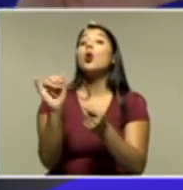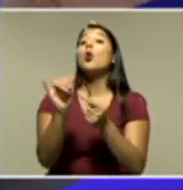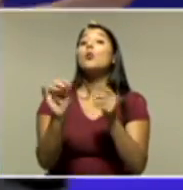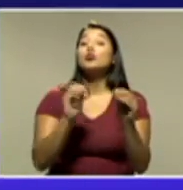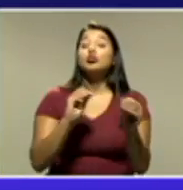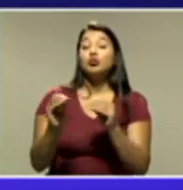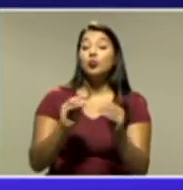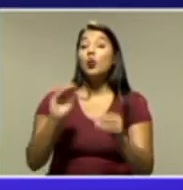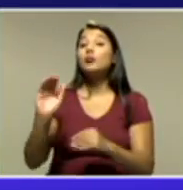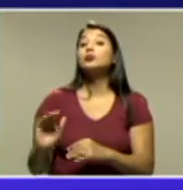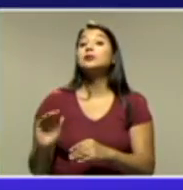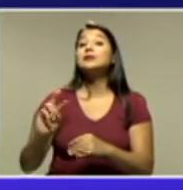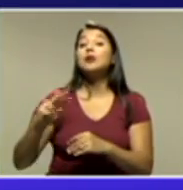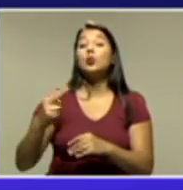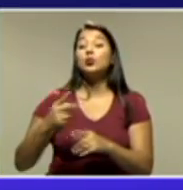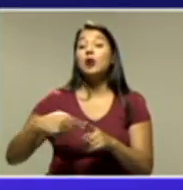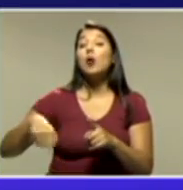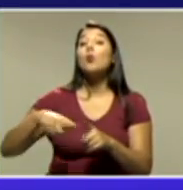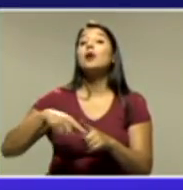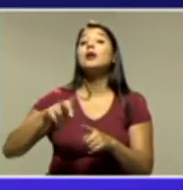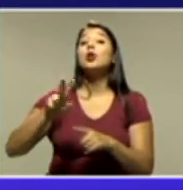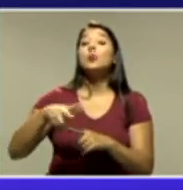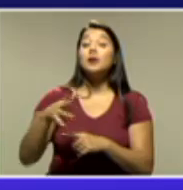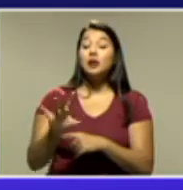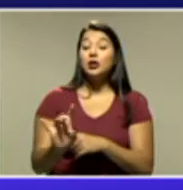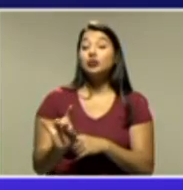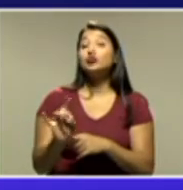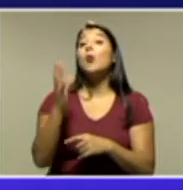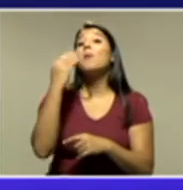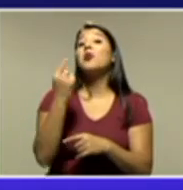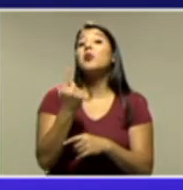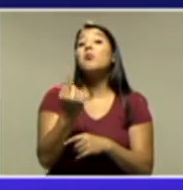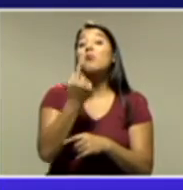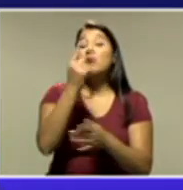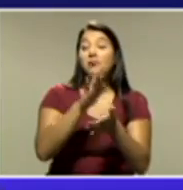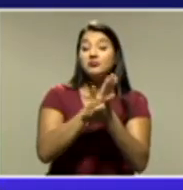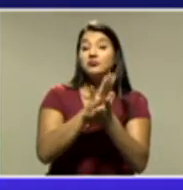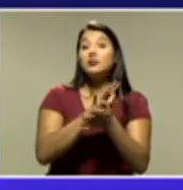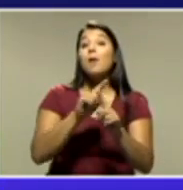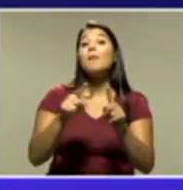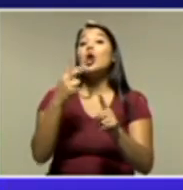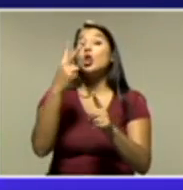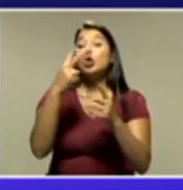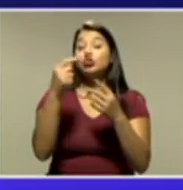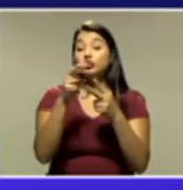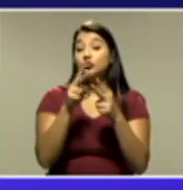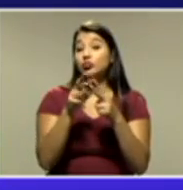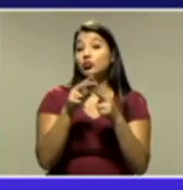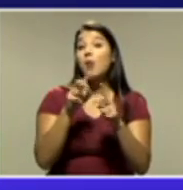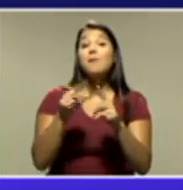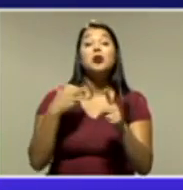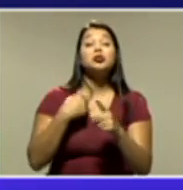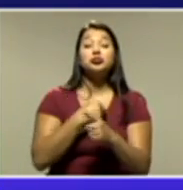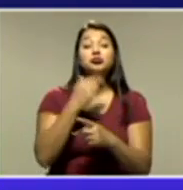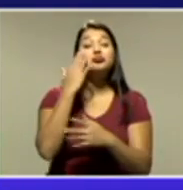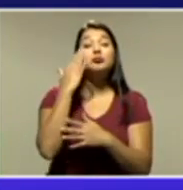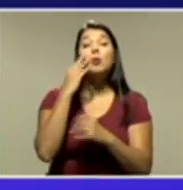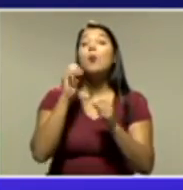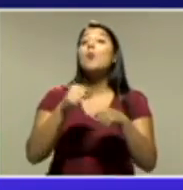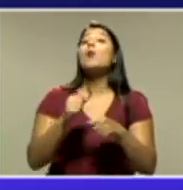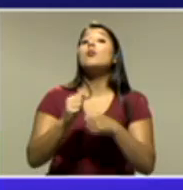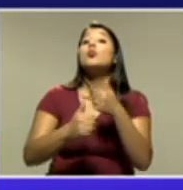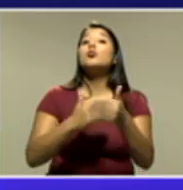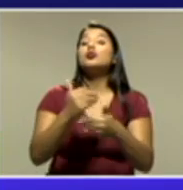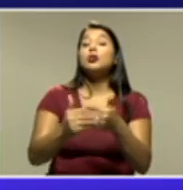en la segunda vuelta del 2018 porque era una sola papeleta y dos opciones. Pero estamos convencidos que vamos a poder transmitir un número